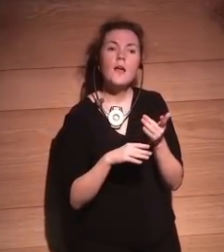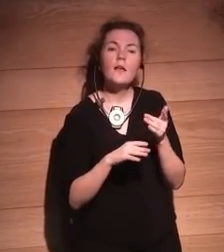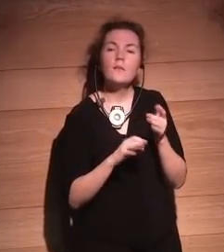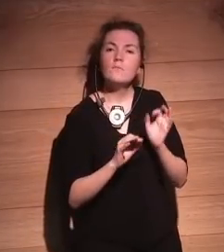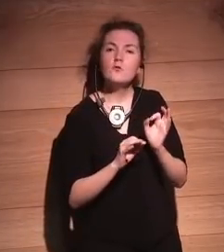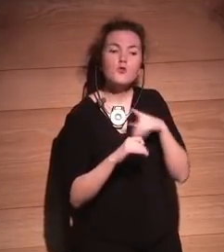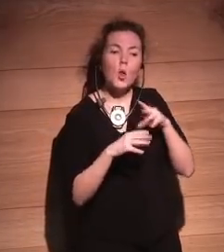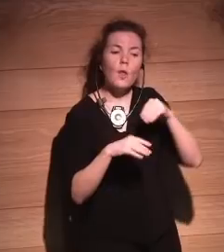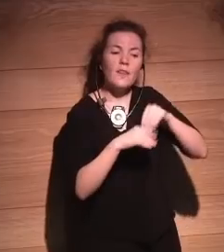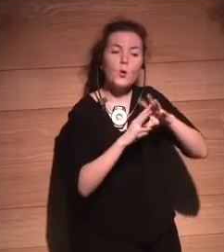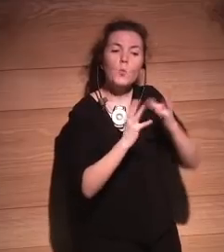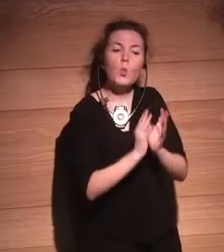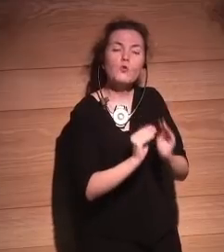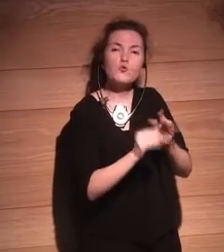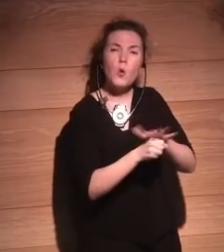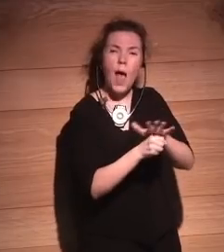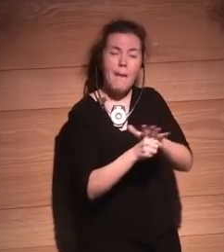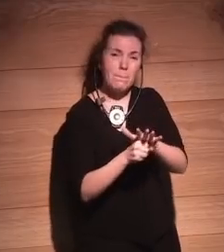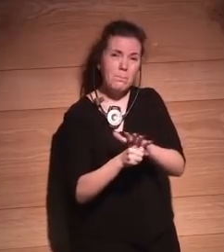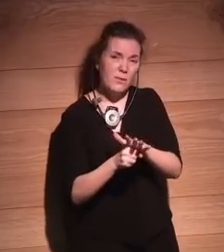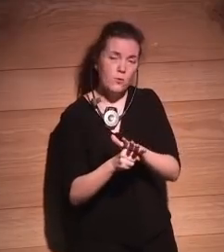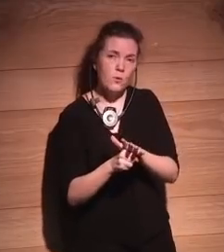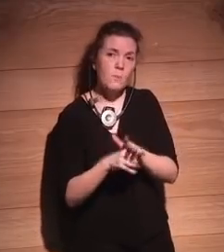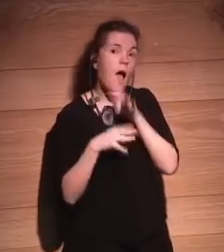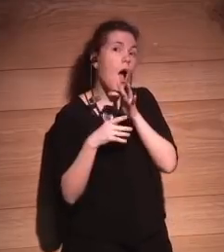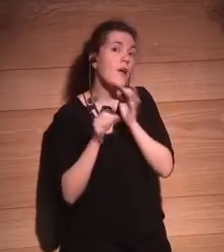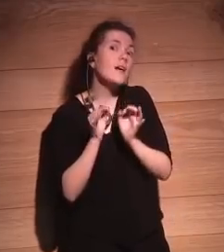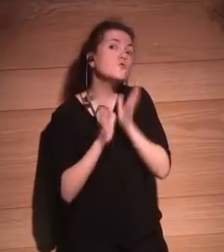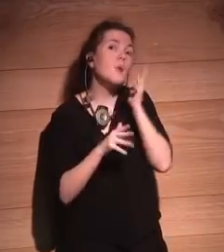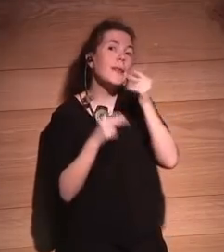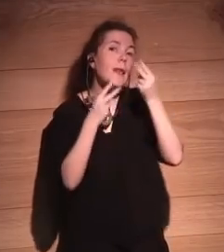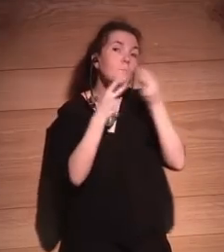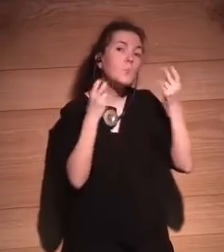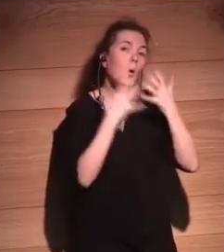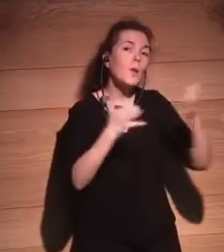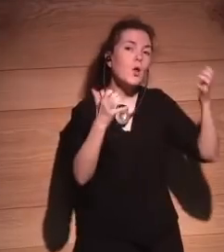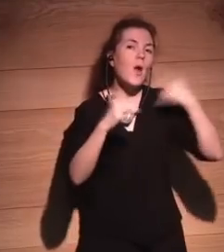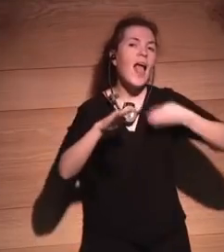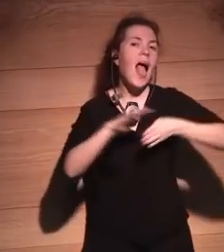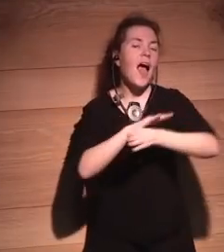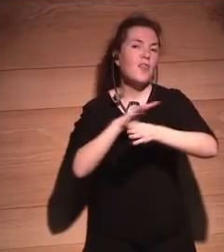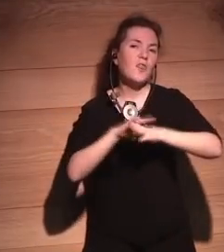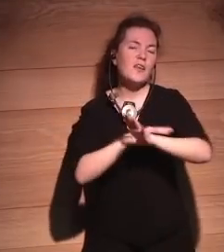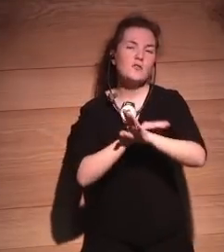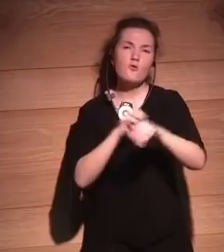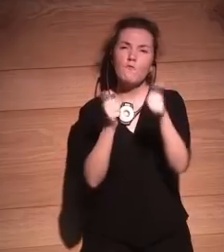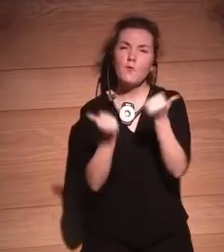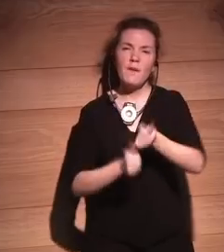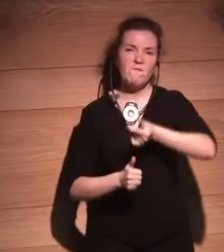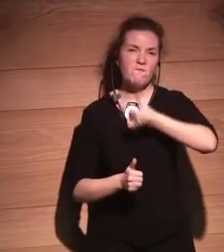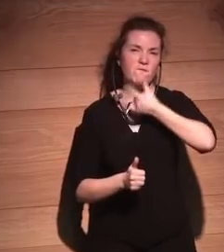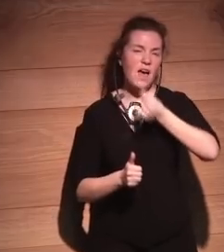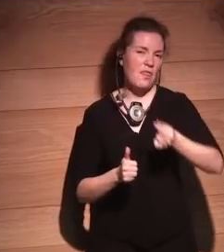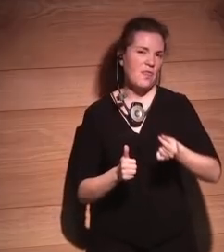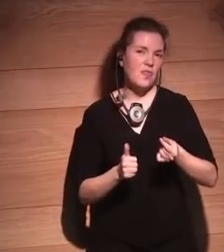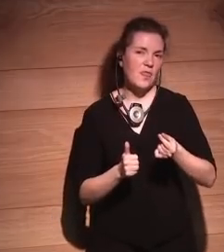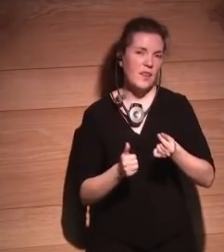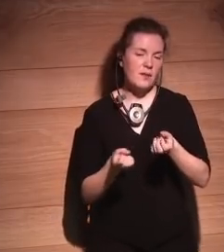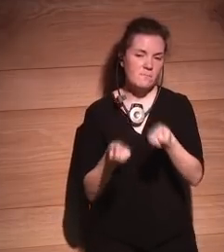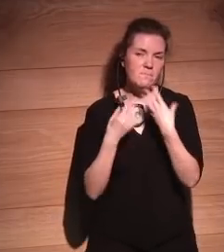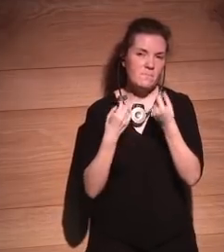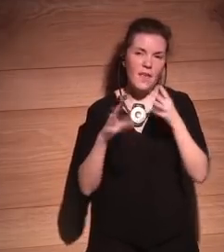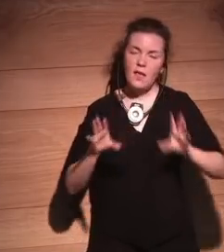quedaba en ese mundo. Ahora, por suerte, el público tiene acceso de una forma muy fácil de acceder y fácil